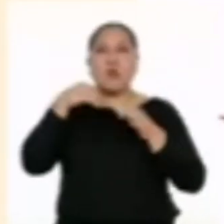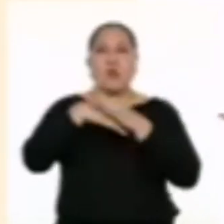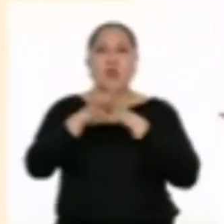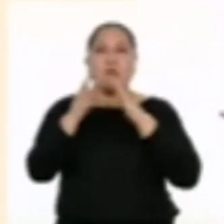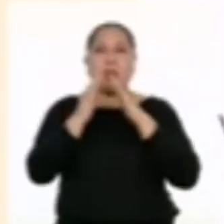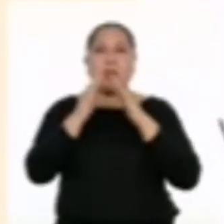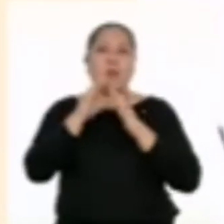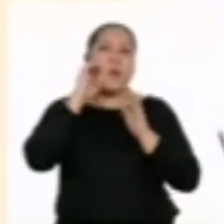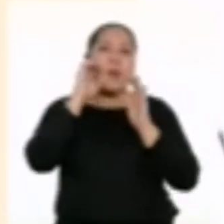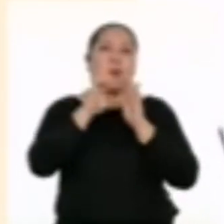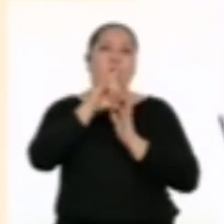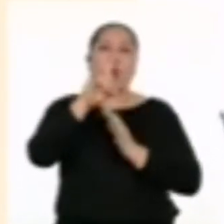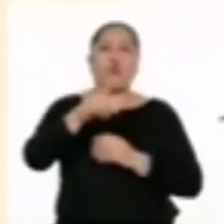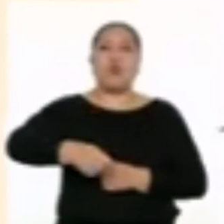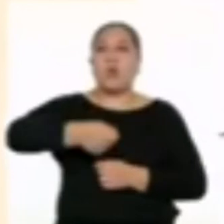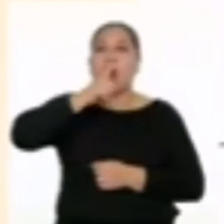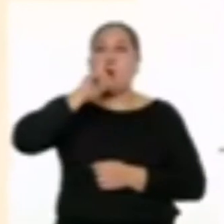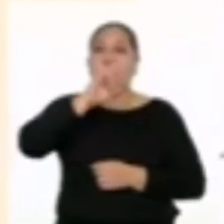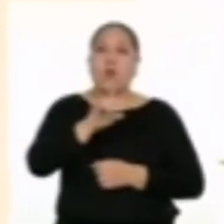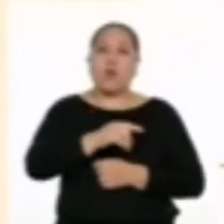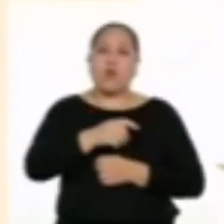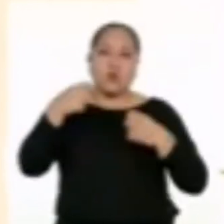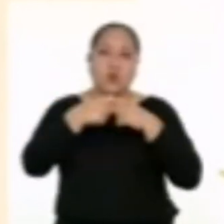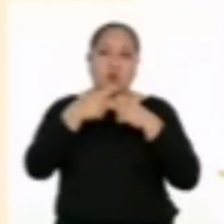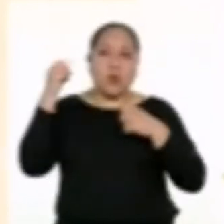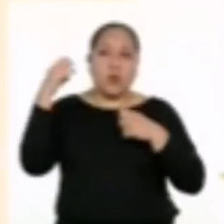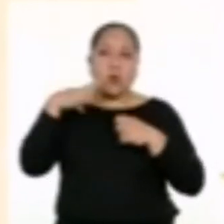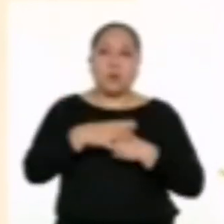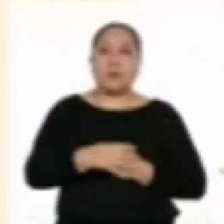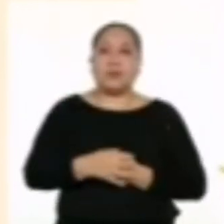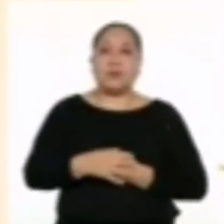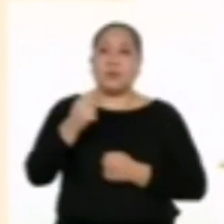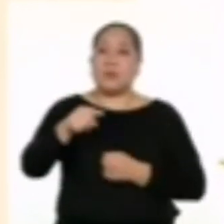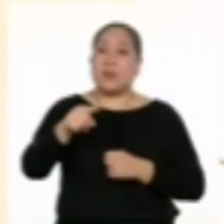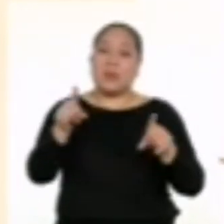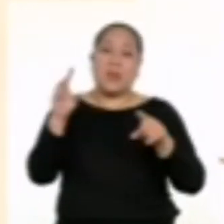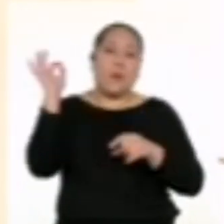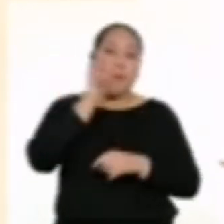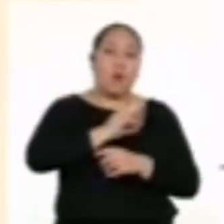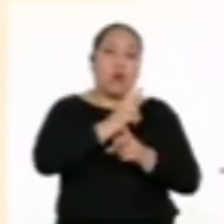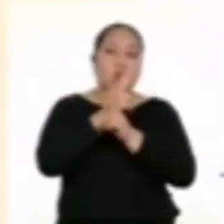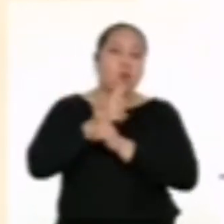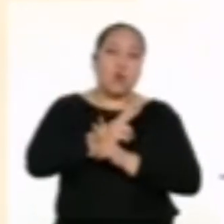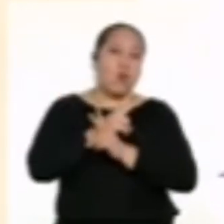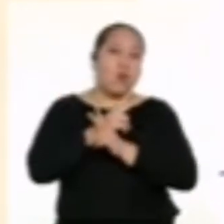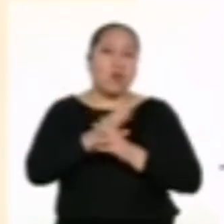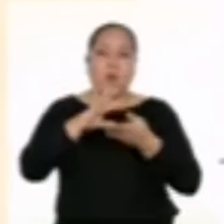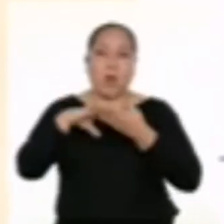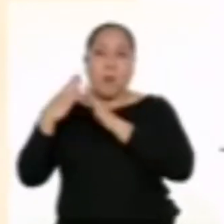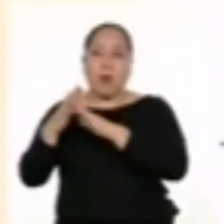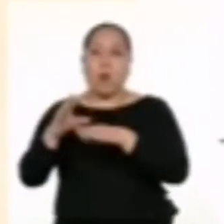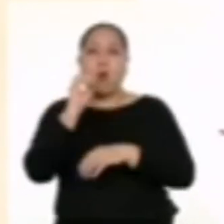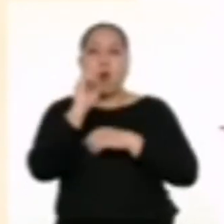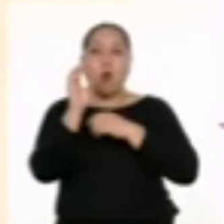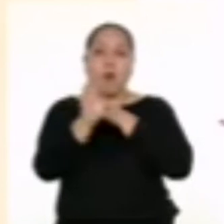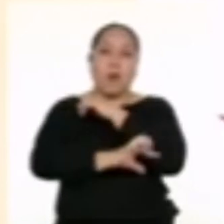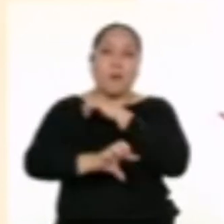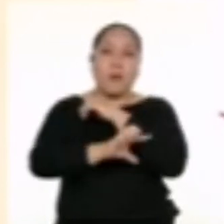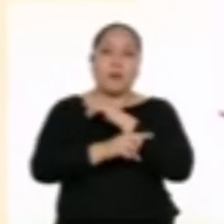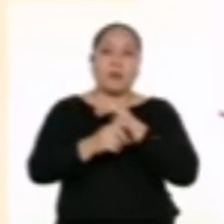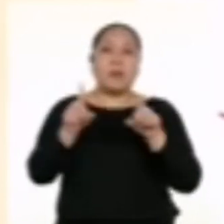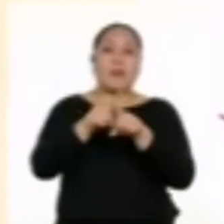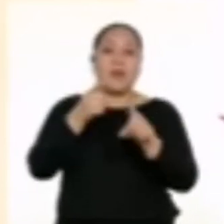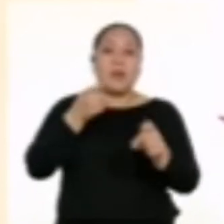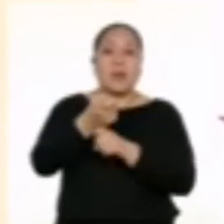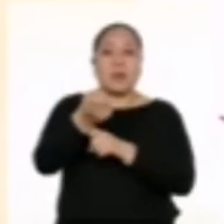agua. Esto tiene un impacto, además de en el hogar, en el cuidado de la comunidad, del barrio y del país. Asimismo, impacta en